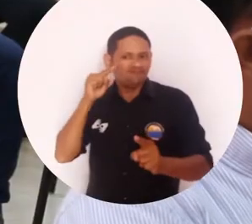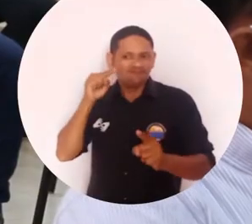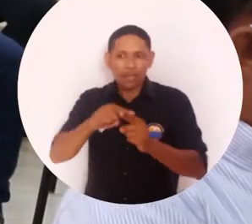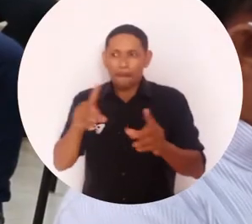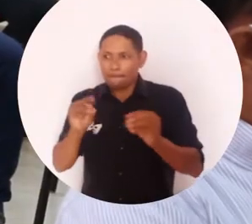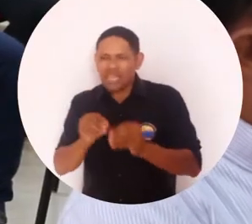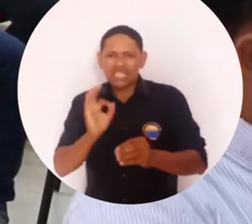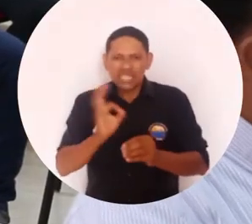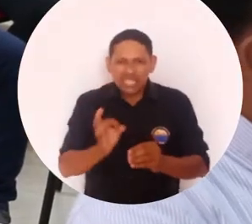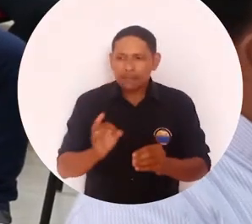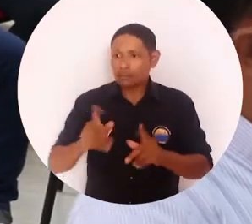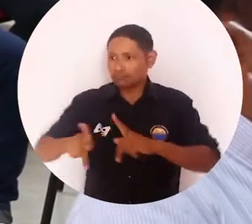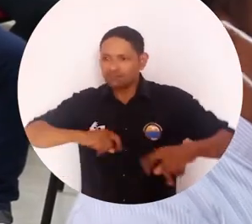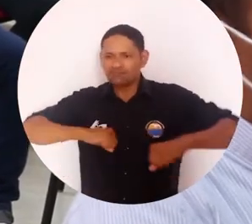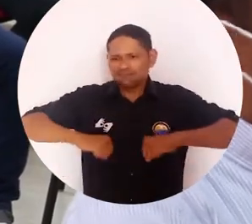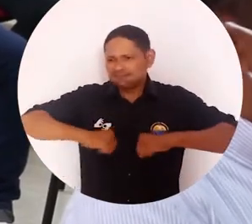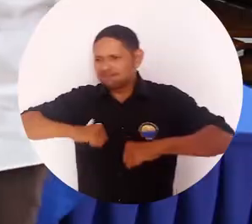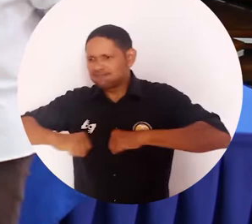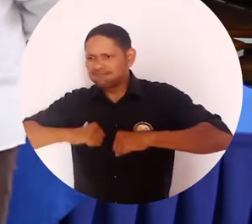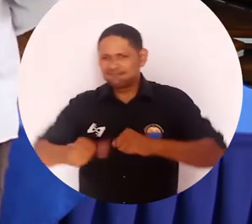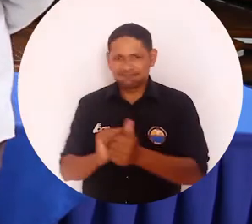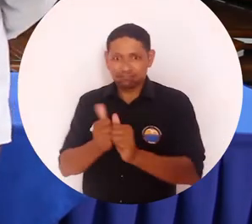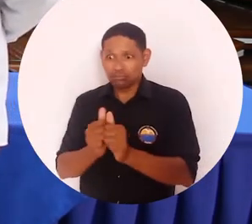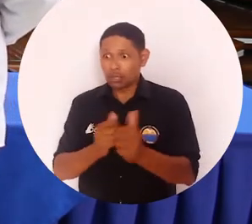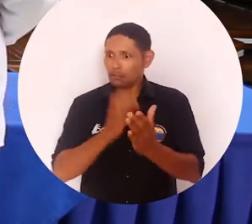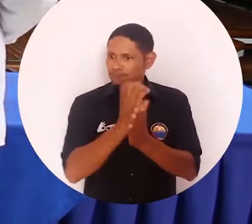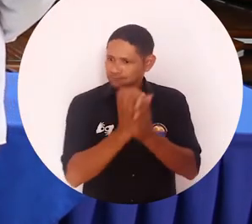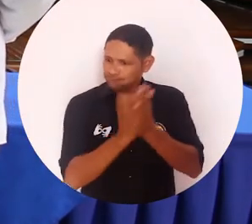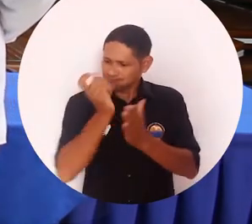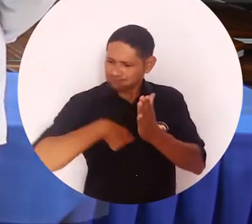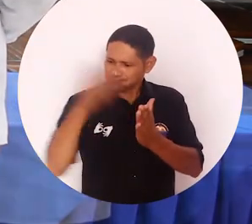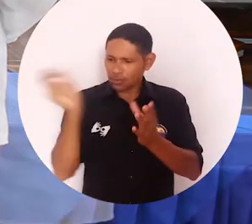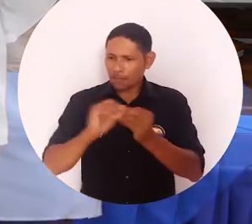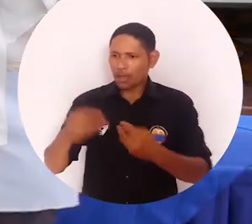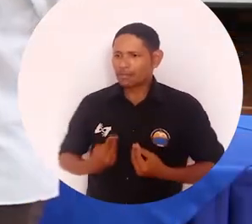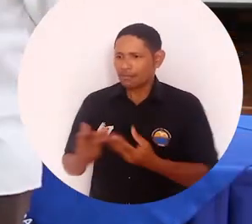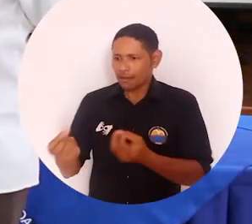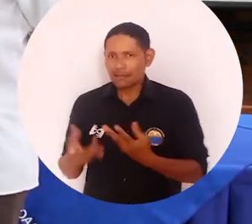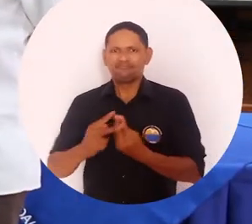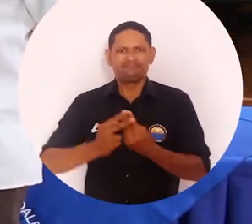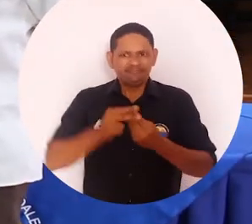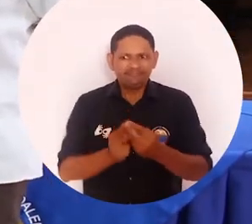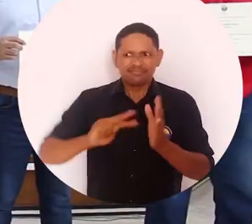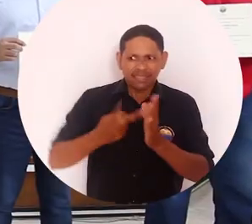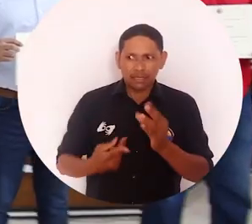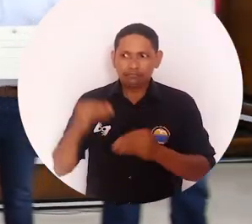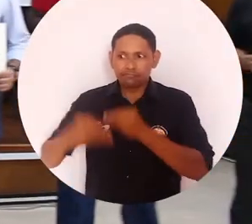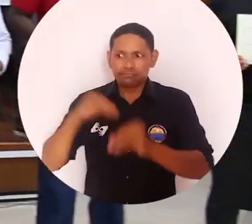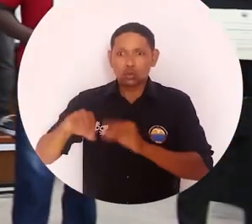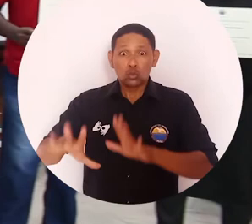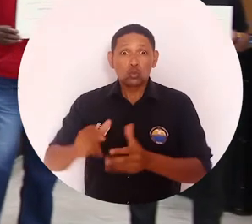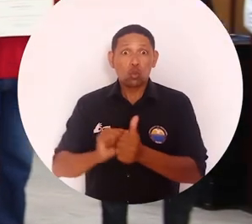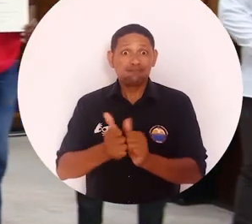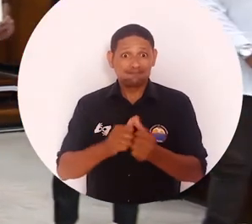fin de cualificar permanentemente las competencias de los entrenadores y otorgarles herramientas y técnicas a la vanguardia para brindar una